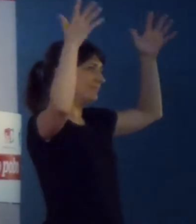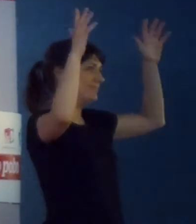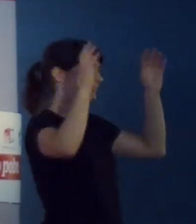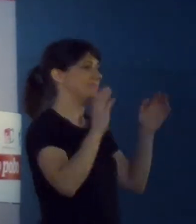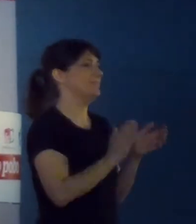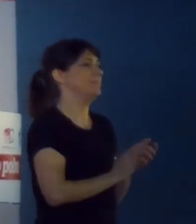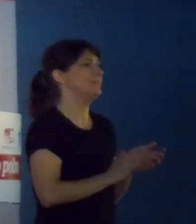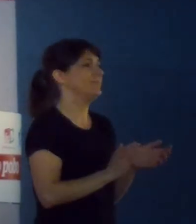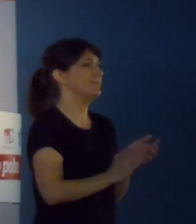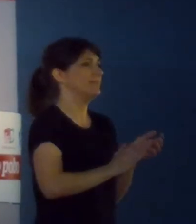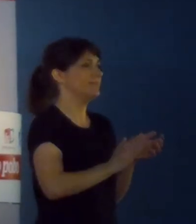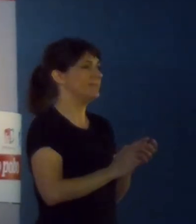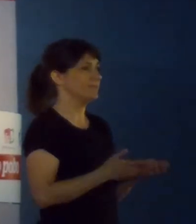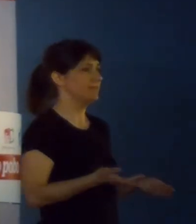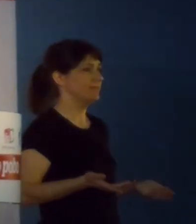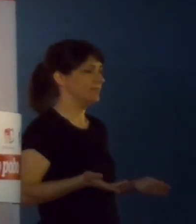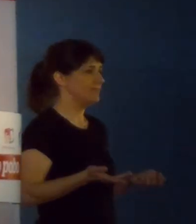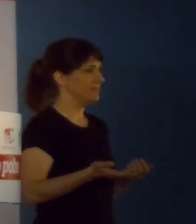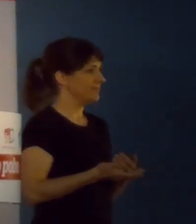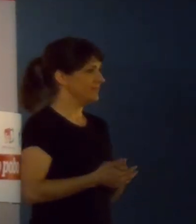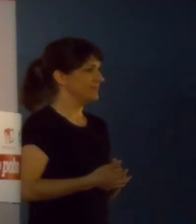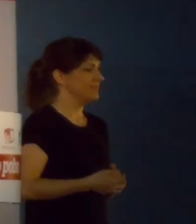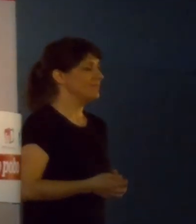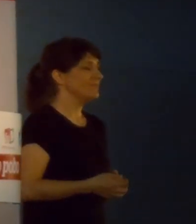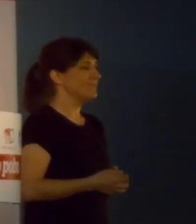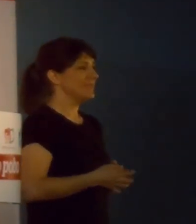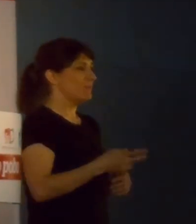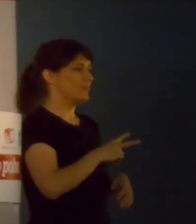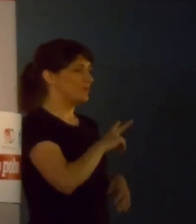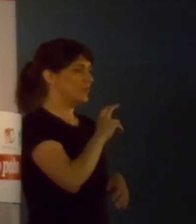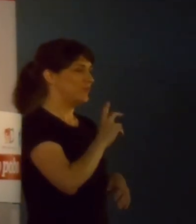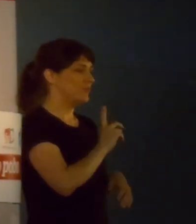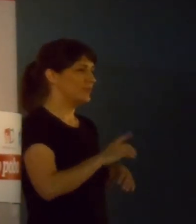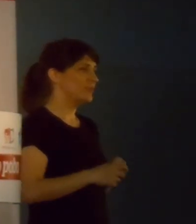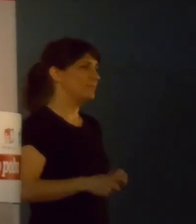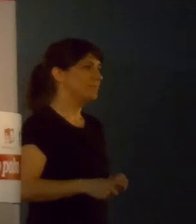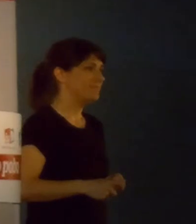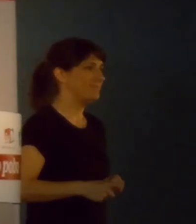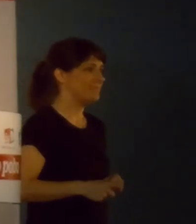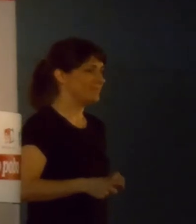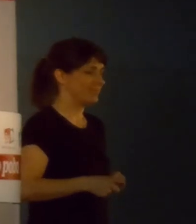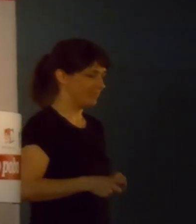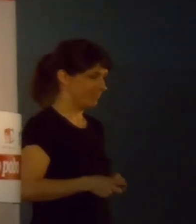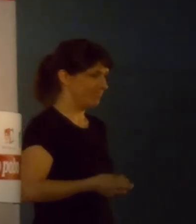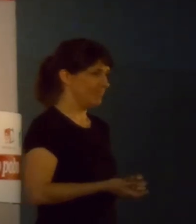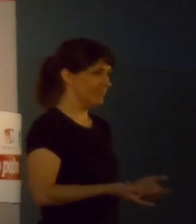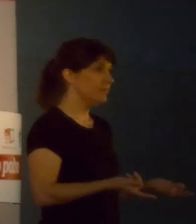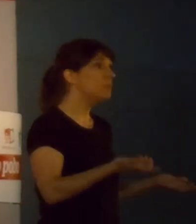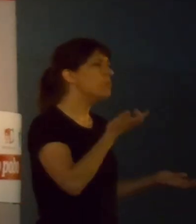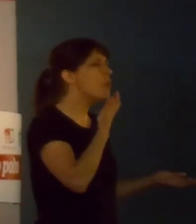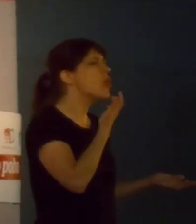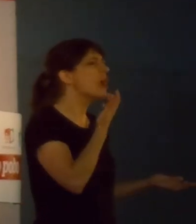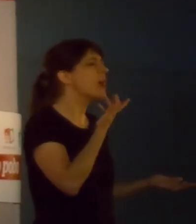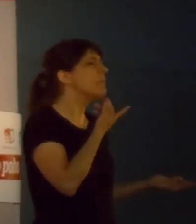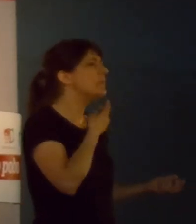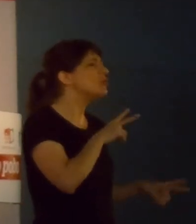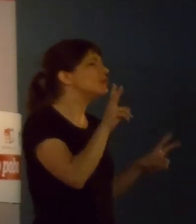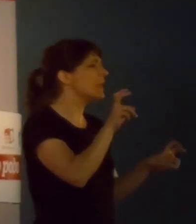sabemos que as palabras son moi exactas. E cando se fala de